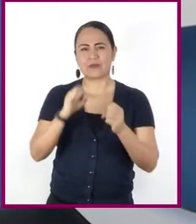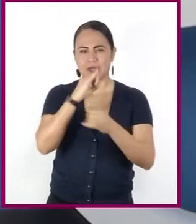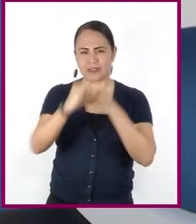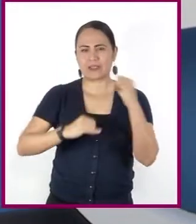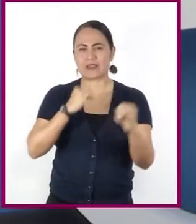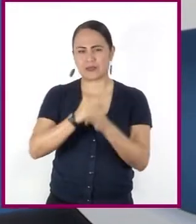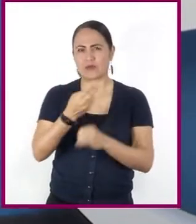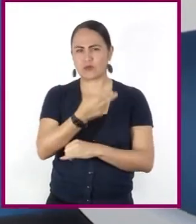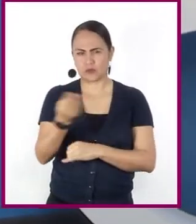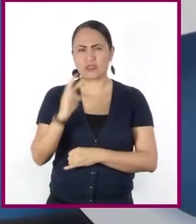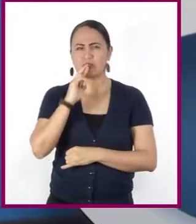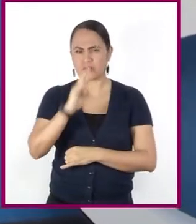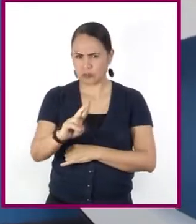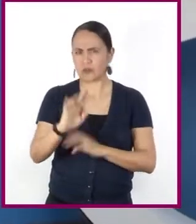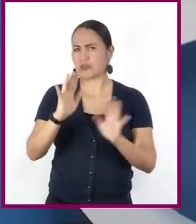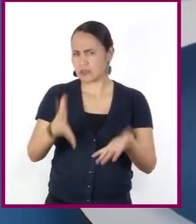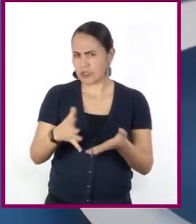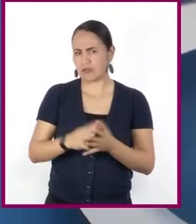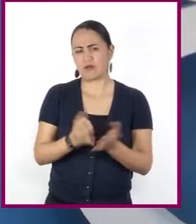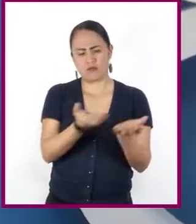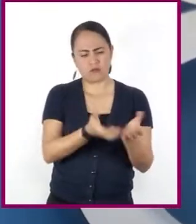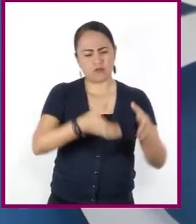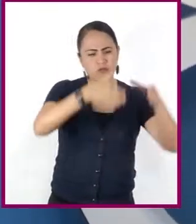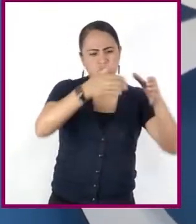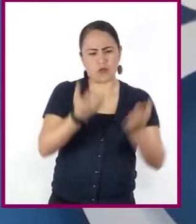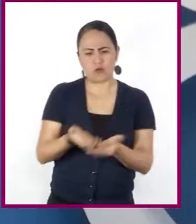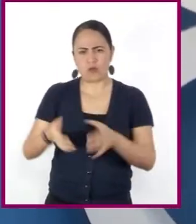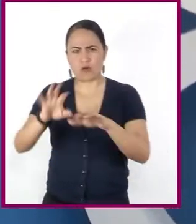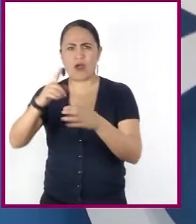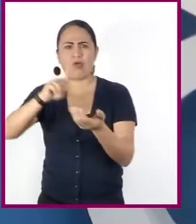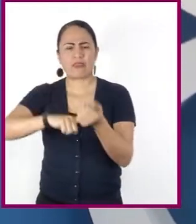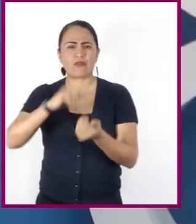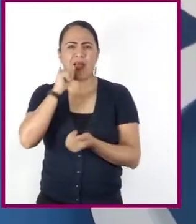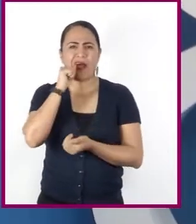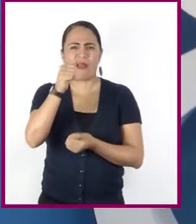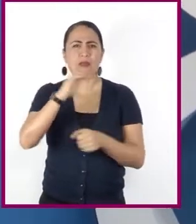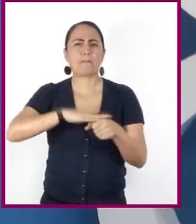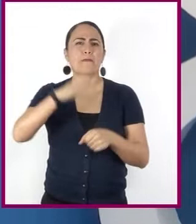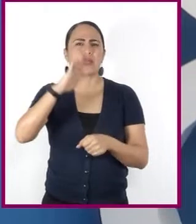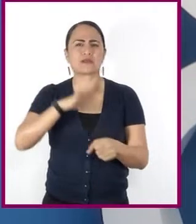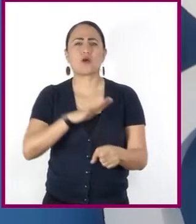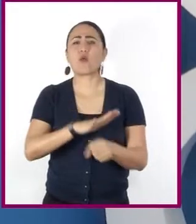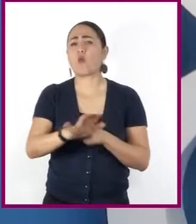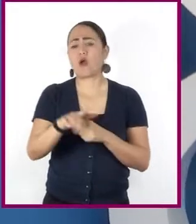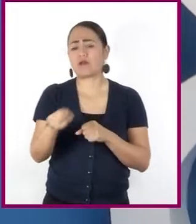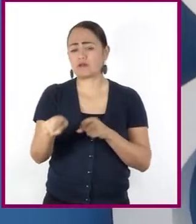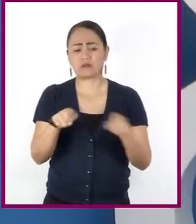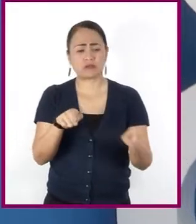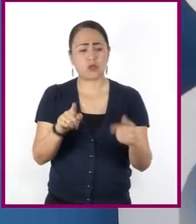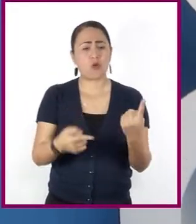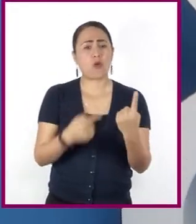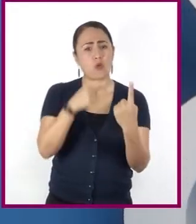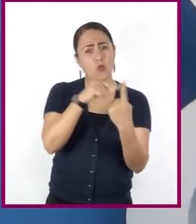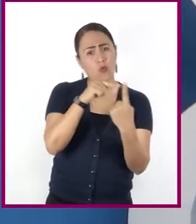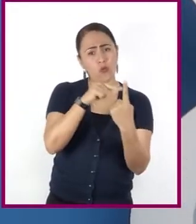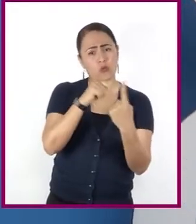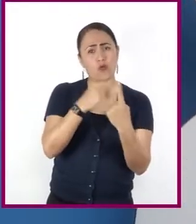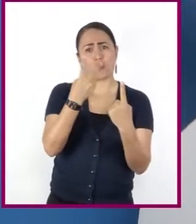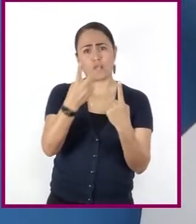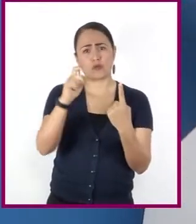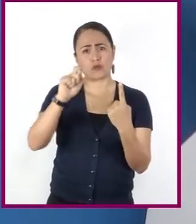podrían responder: ¿qué envase contiene más avena? Recuerden que uno contiene